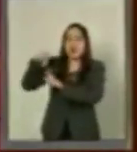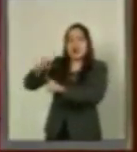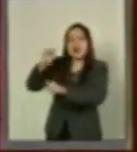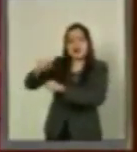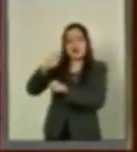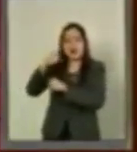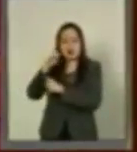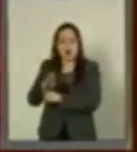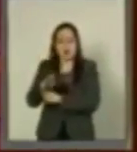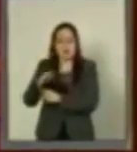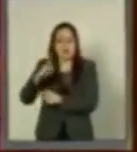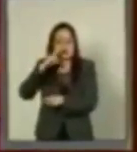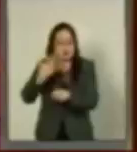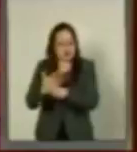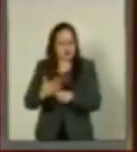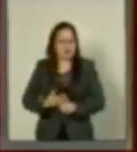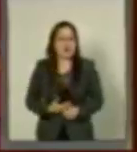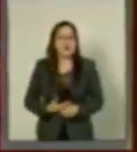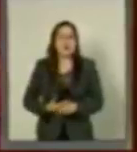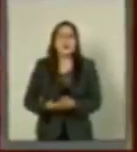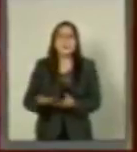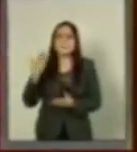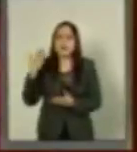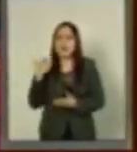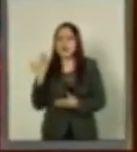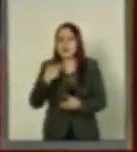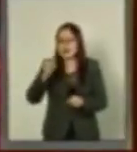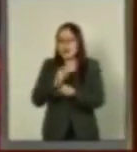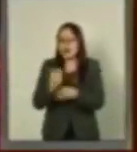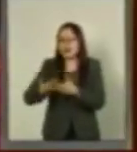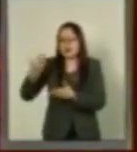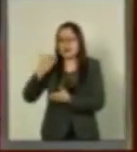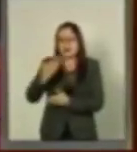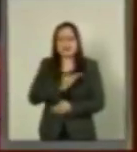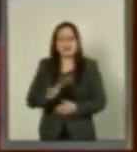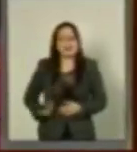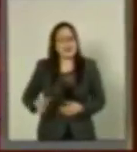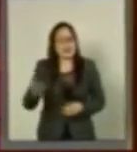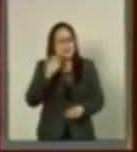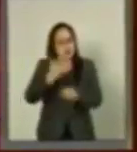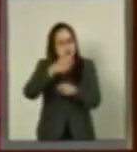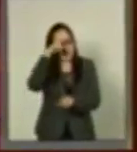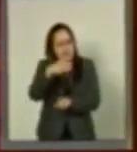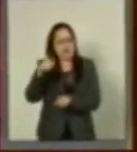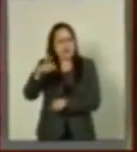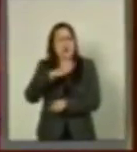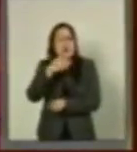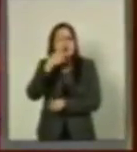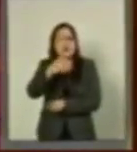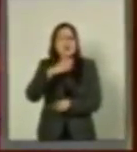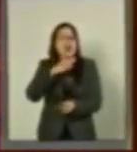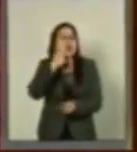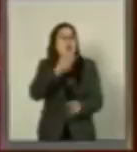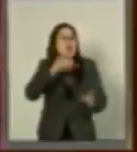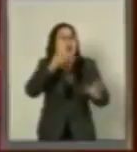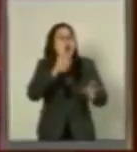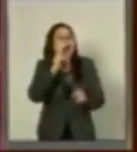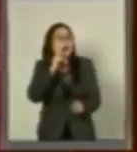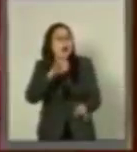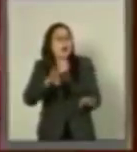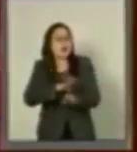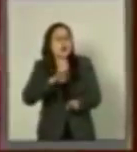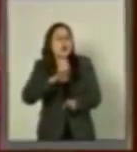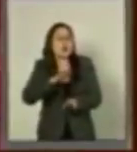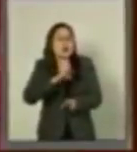de Gobernación. Hace unas semanas, el presidente de la República pretendía hacer una apología de los pobres resultados